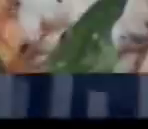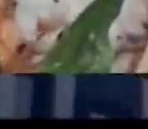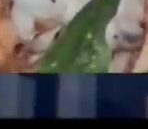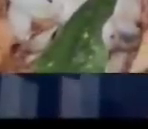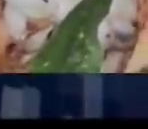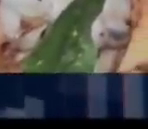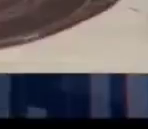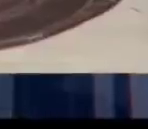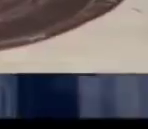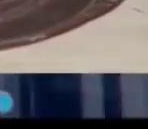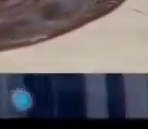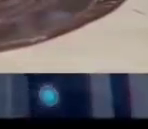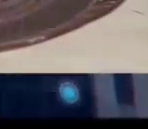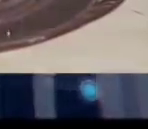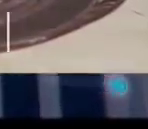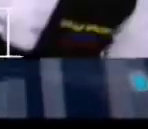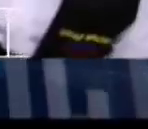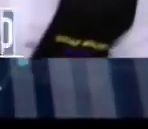Pichincha es producción.